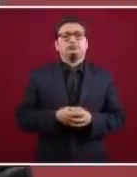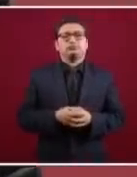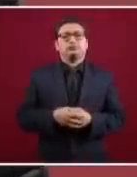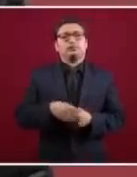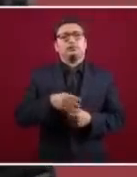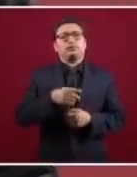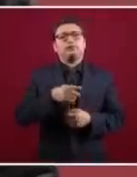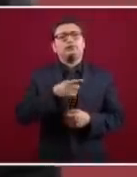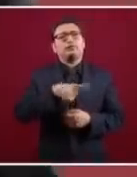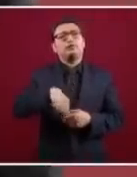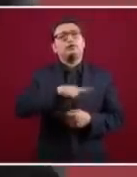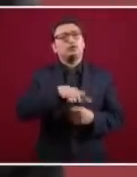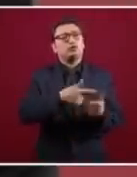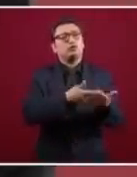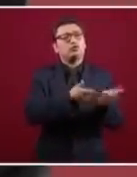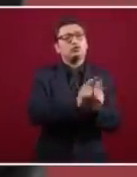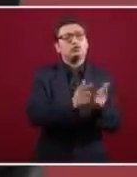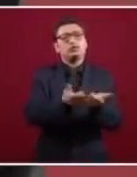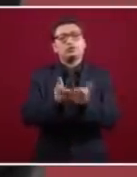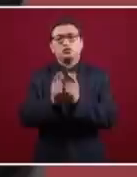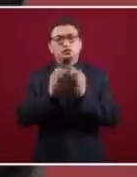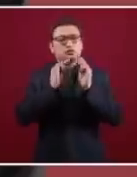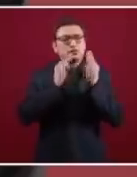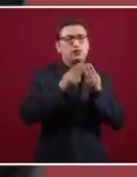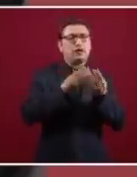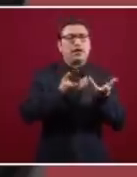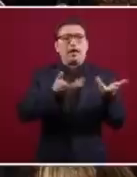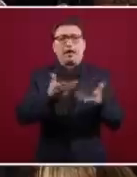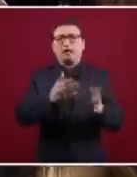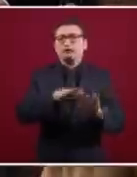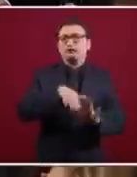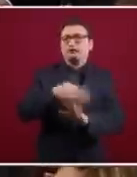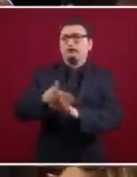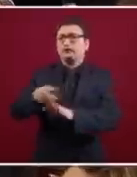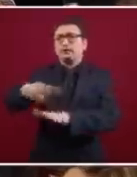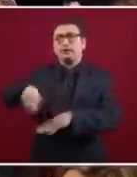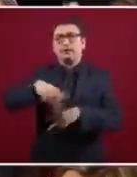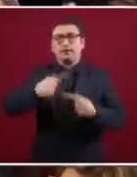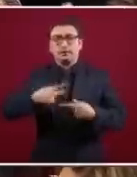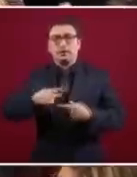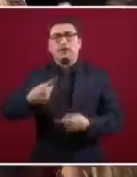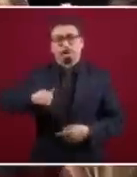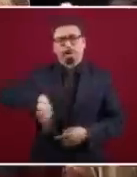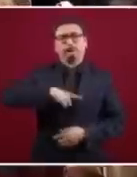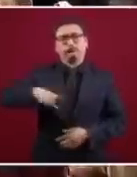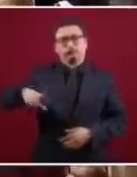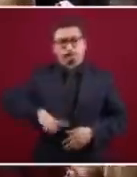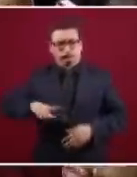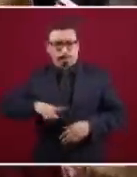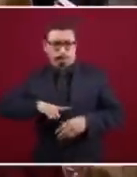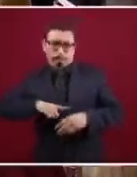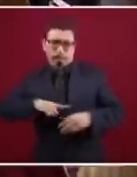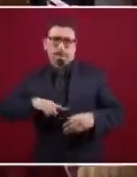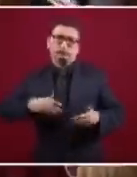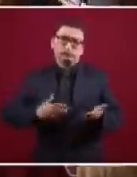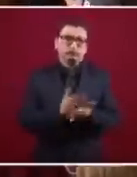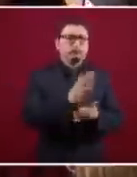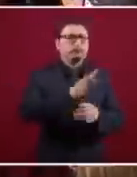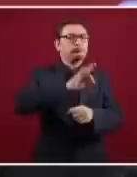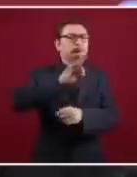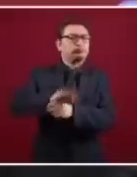llevar a cabo en contra de los ciudadanos y actuar a tiempo además